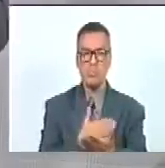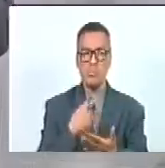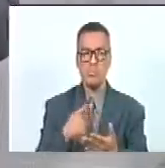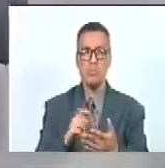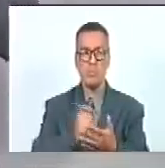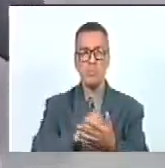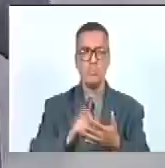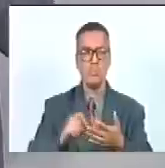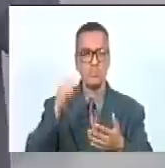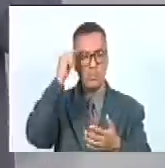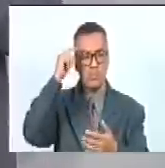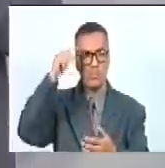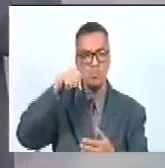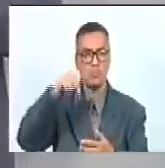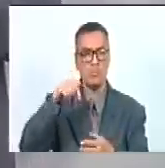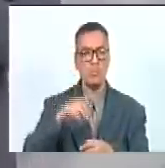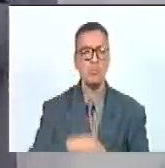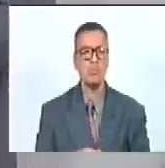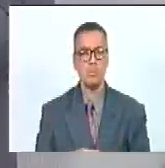Escritos de Ayer y Hoy,